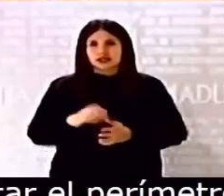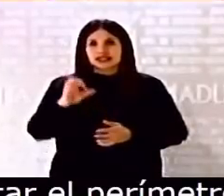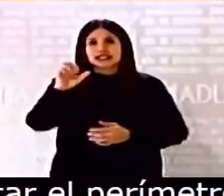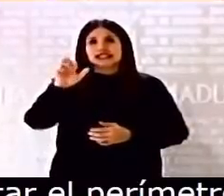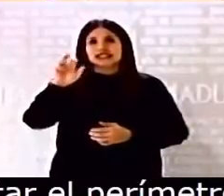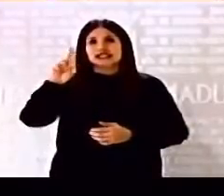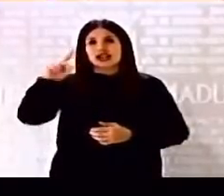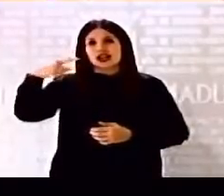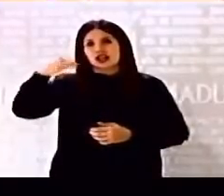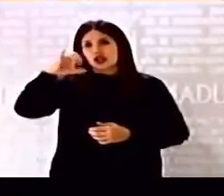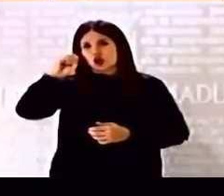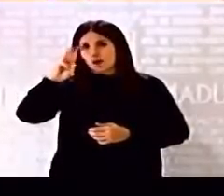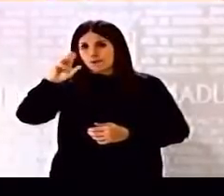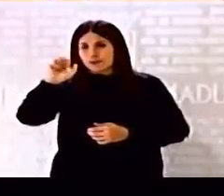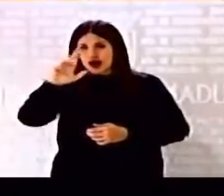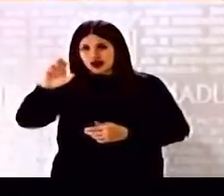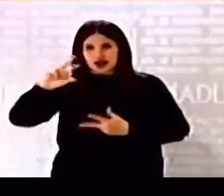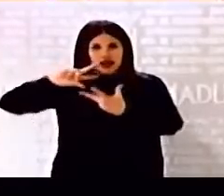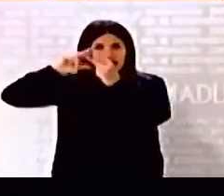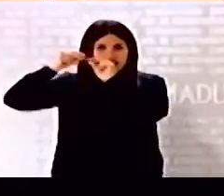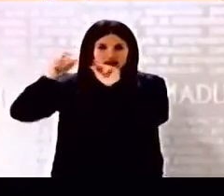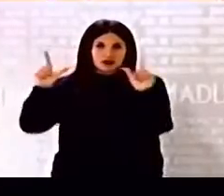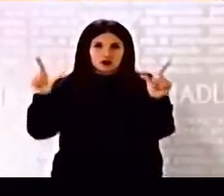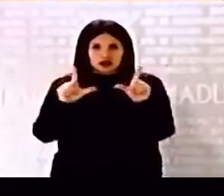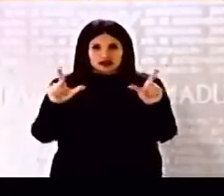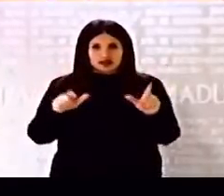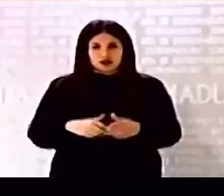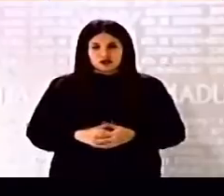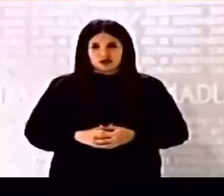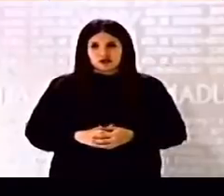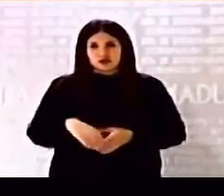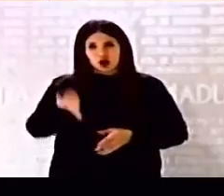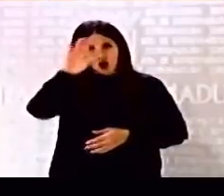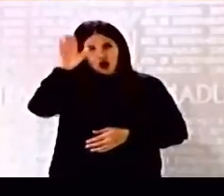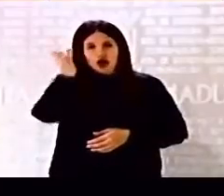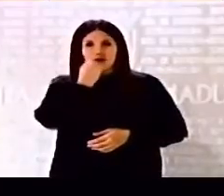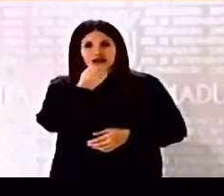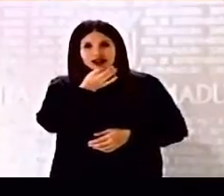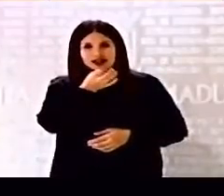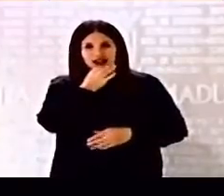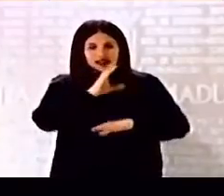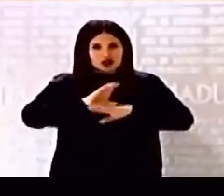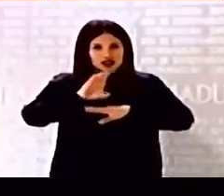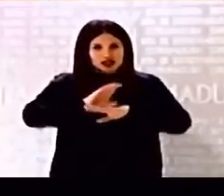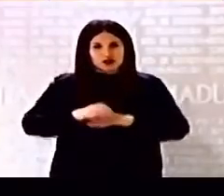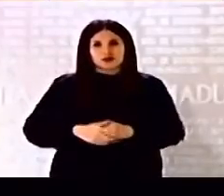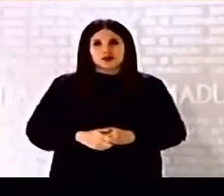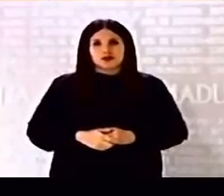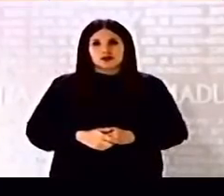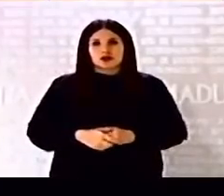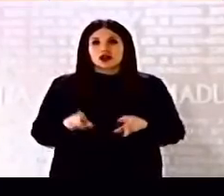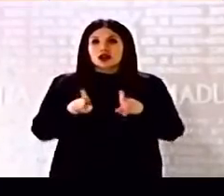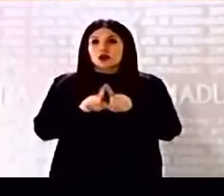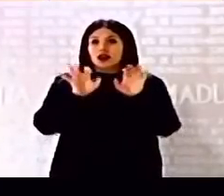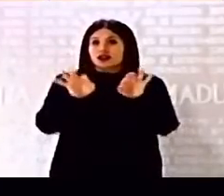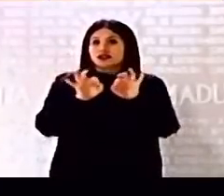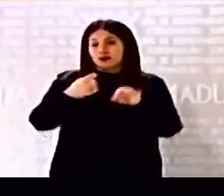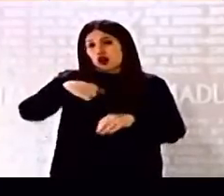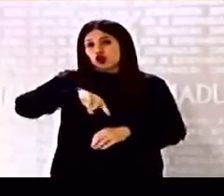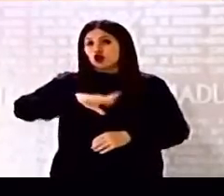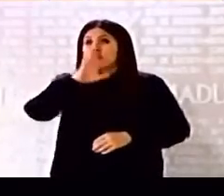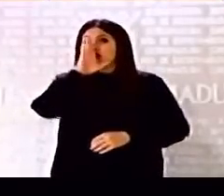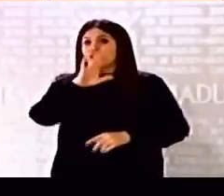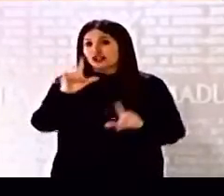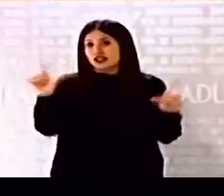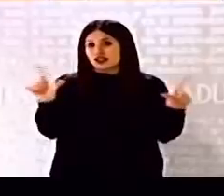Sergio Parra, de Canal Extremadura Televisión. Hola, buenas tardes, consejero. bueno, como siempre estamos en directo en la